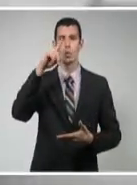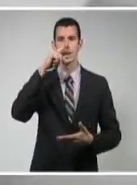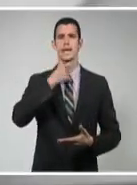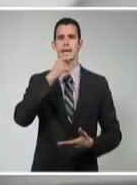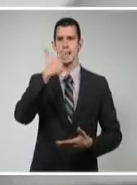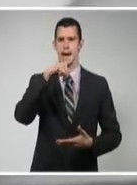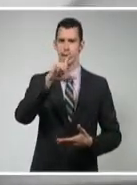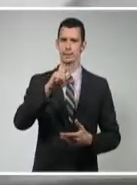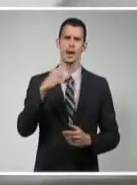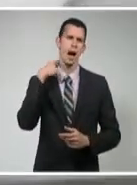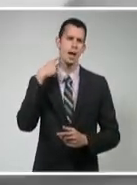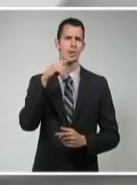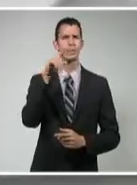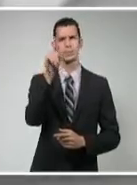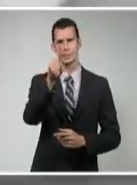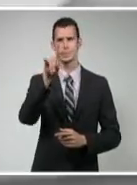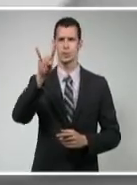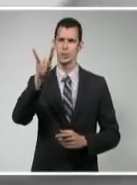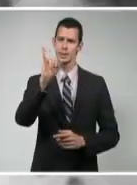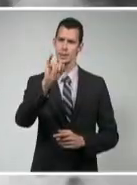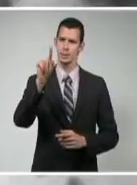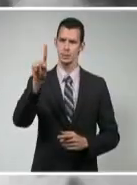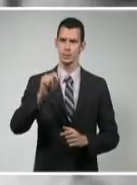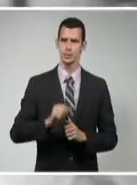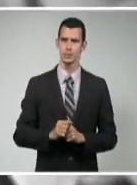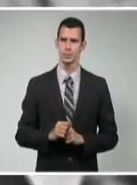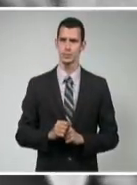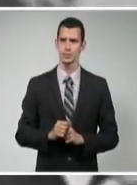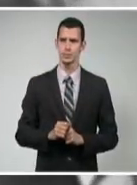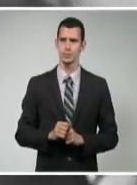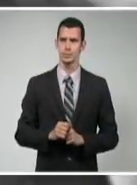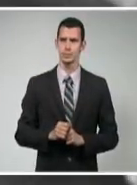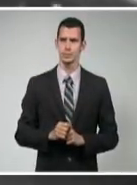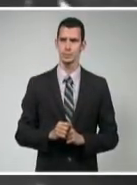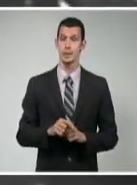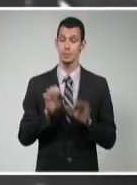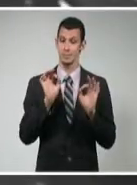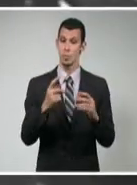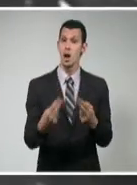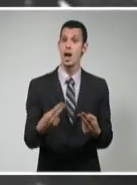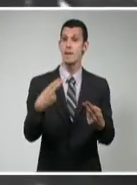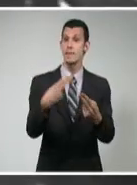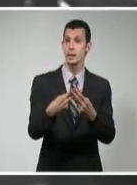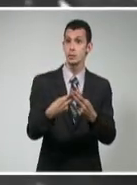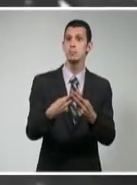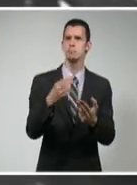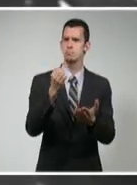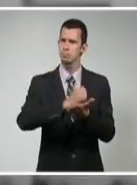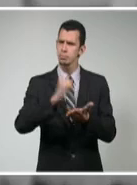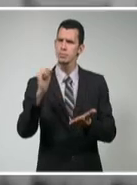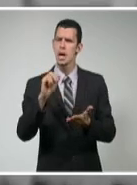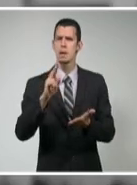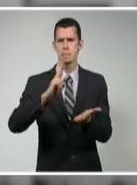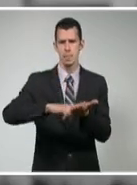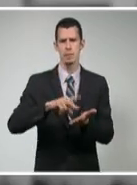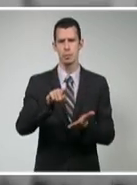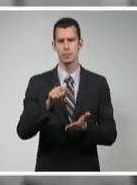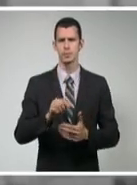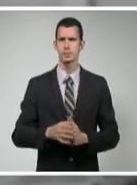1961, que dio paso a la fundación de la UNIAC. En dicho evento resultó electo miembro de su Comité Nacional y del Secretariado de